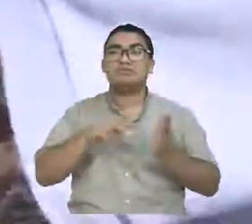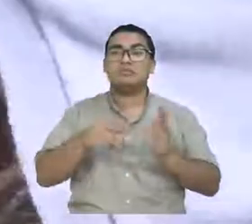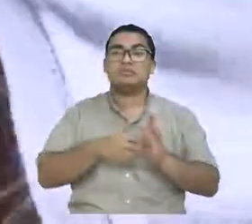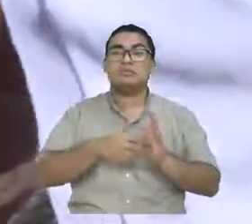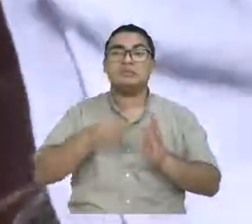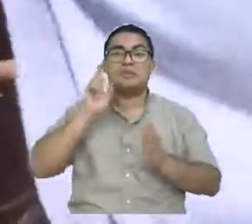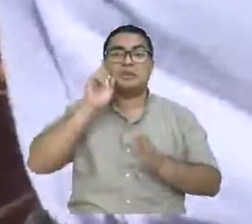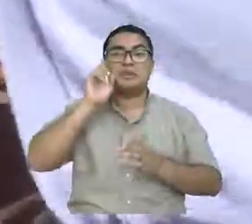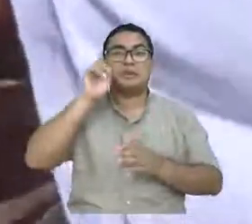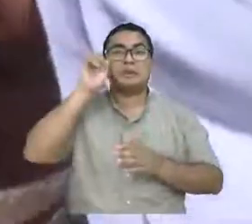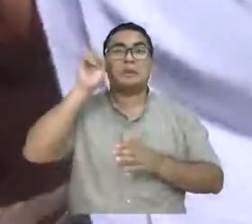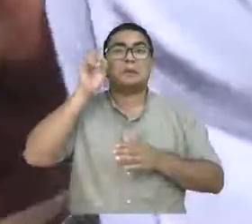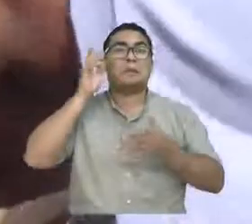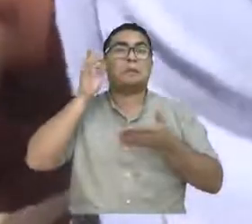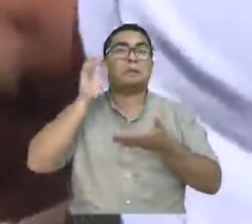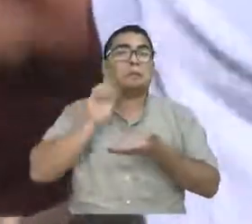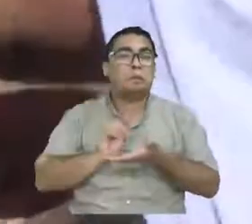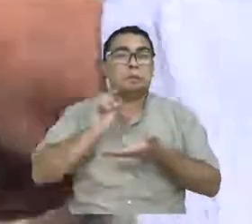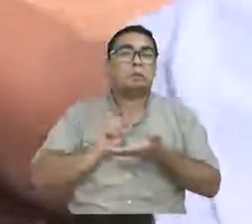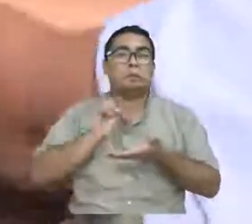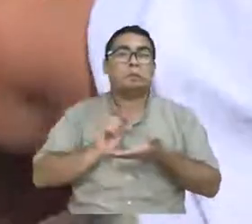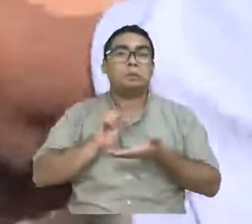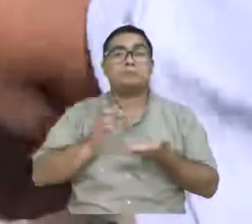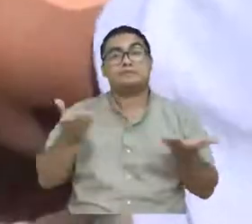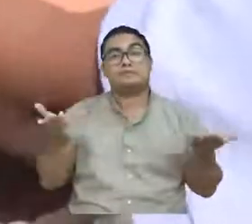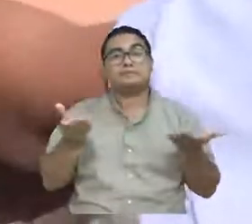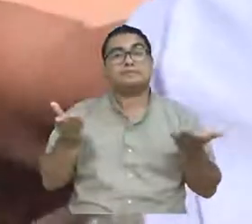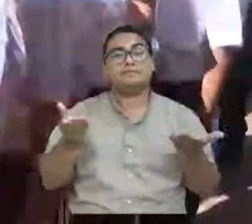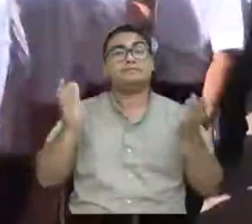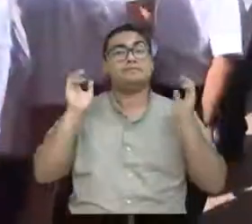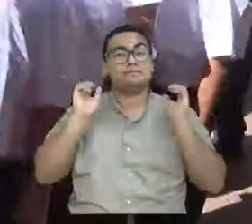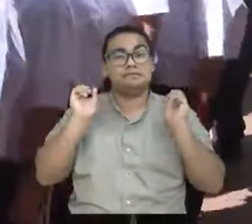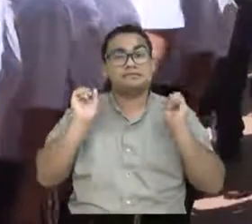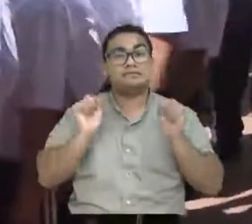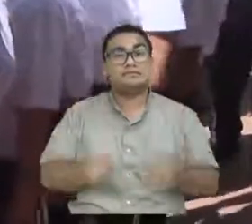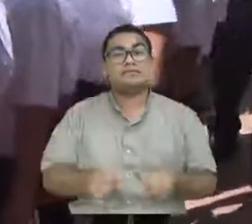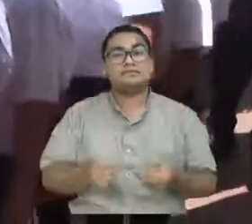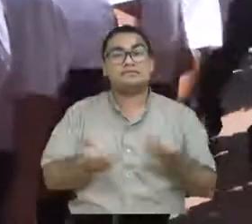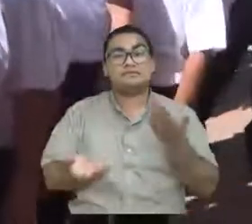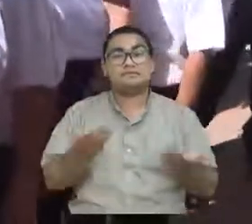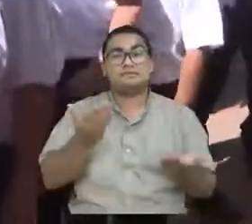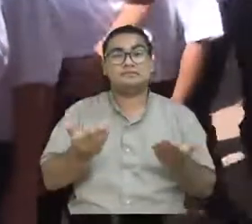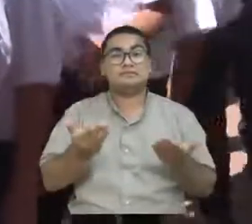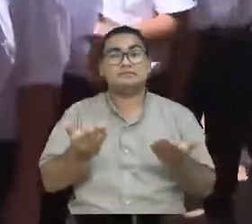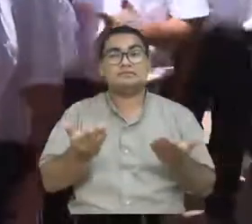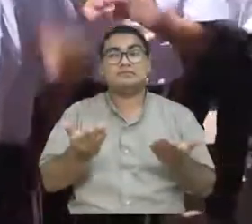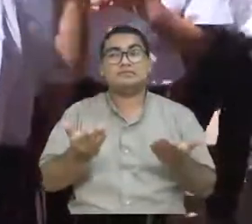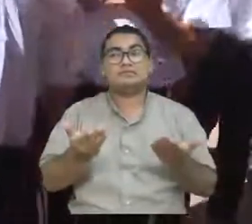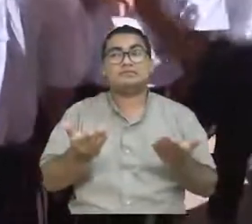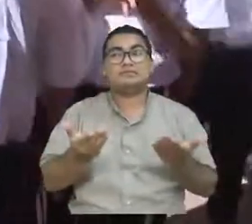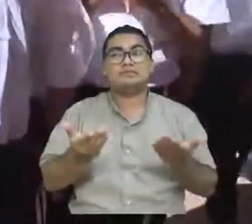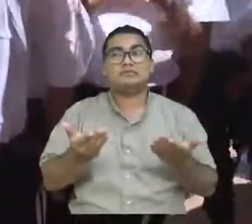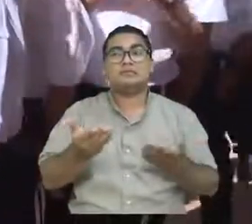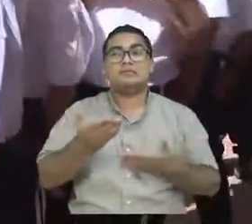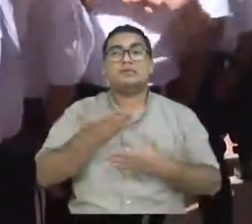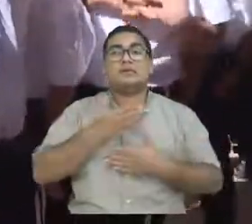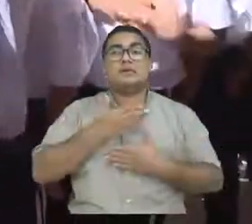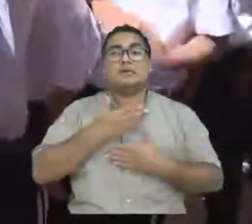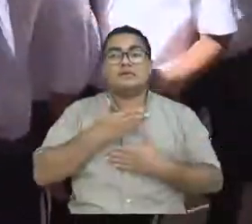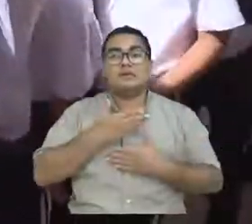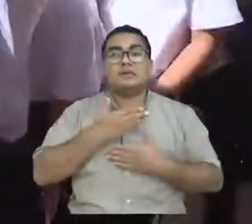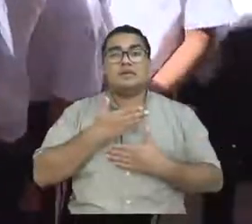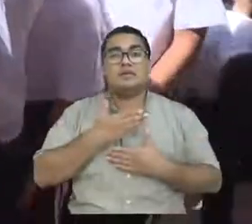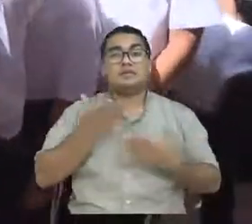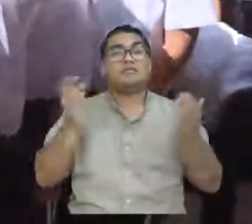desarrollo menor a lo esperado, que puede ocasionar, pues, hasta un desenlace fatal en caso que se puede